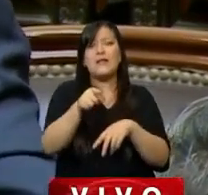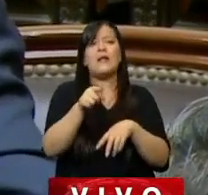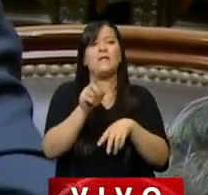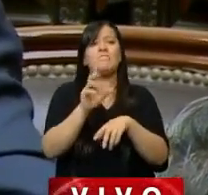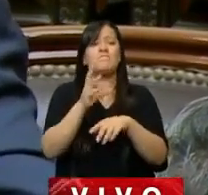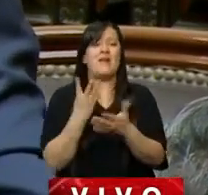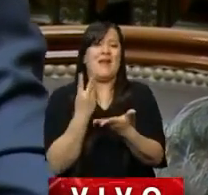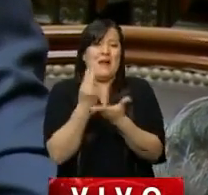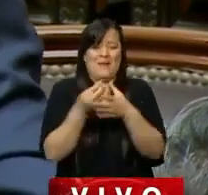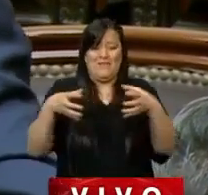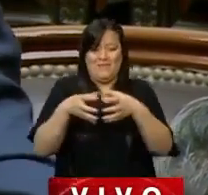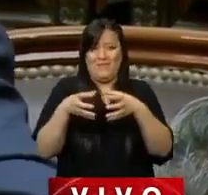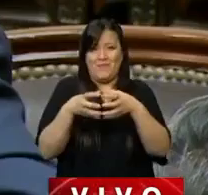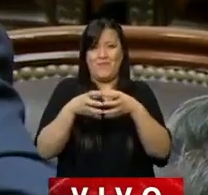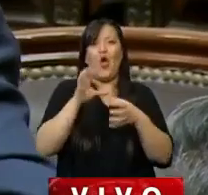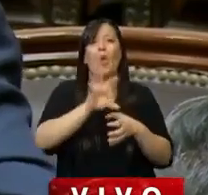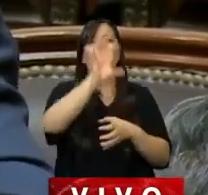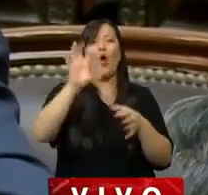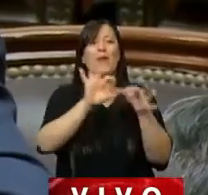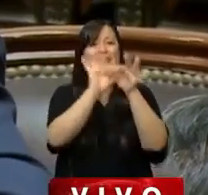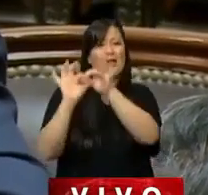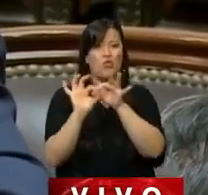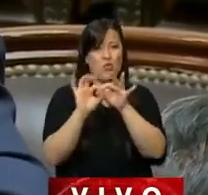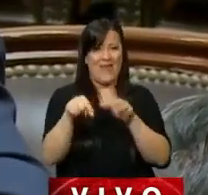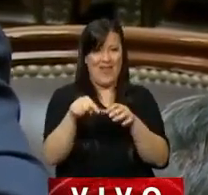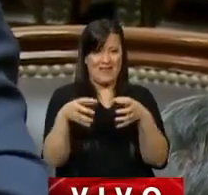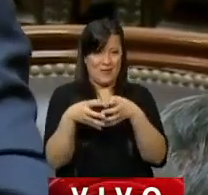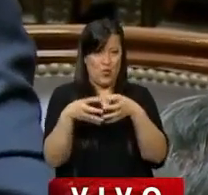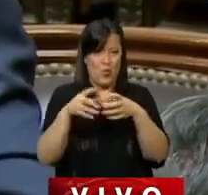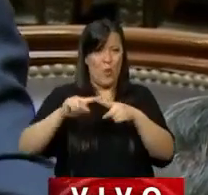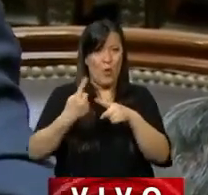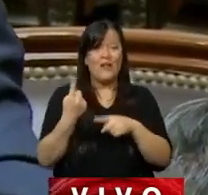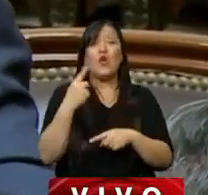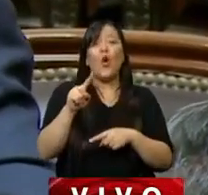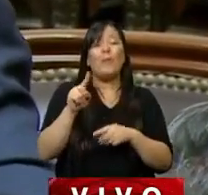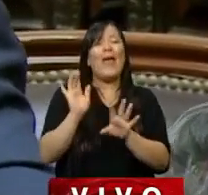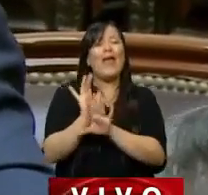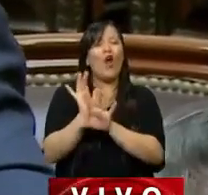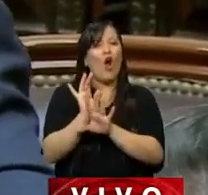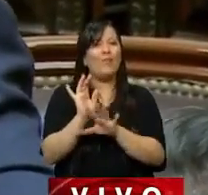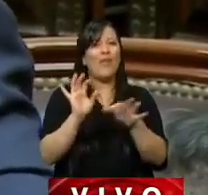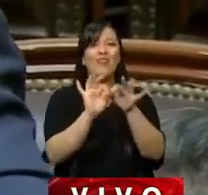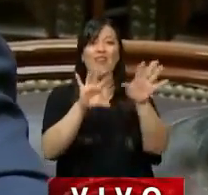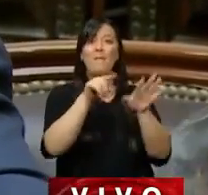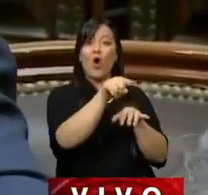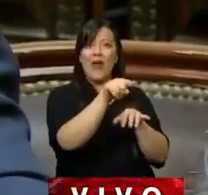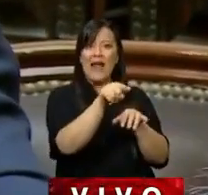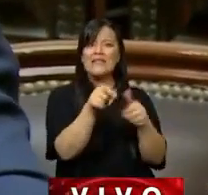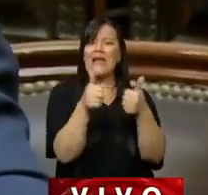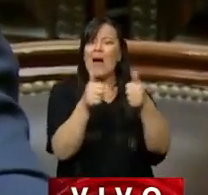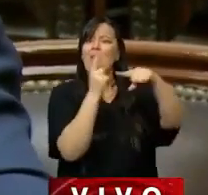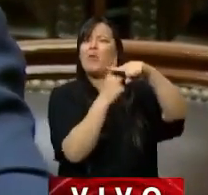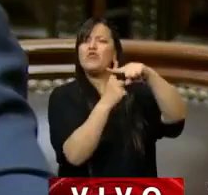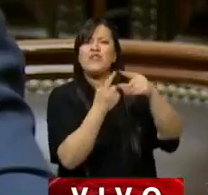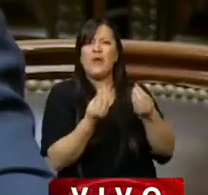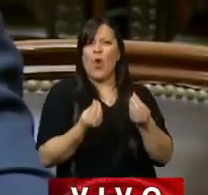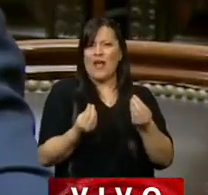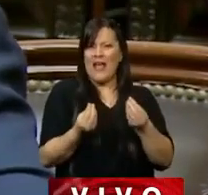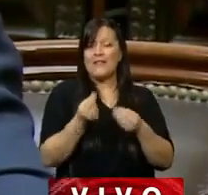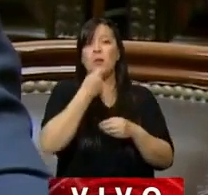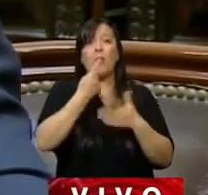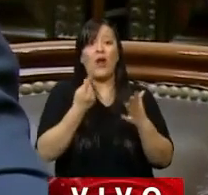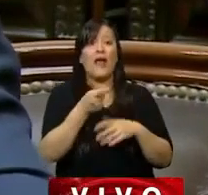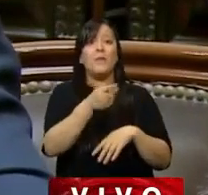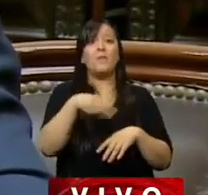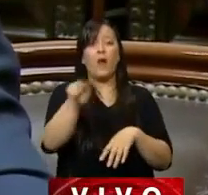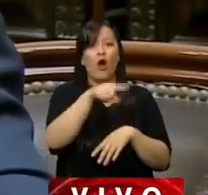representación de nuestro interbloque Provincias Unidas, y es que lo virtuoso de la democracia es que permite que quienes, sin